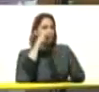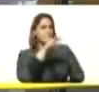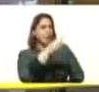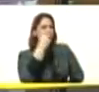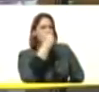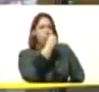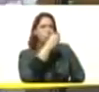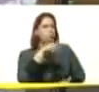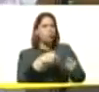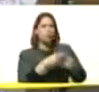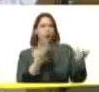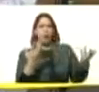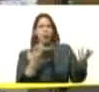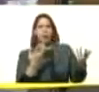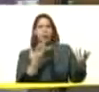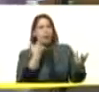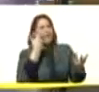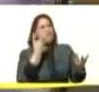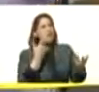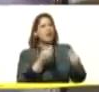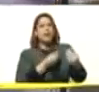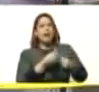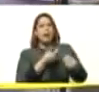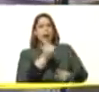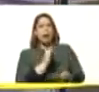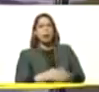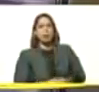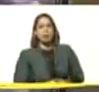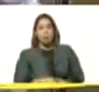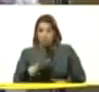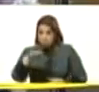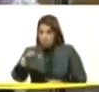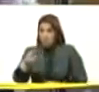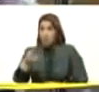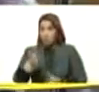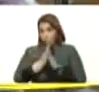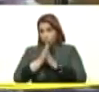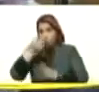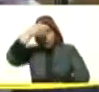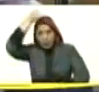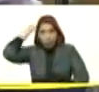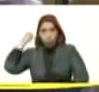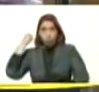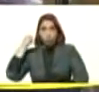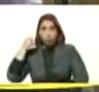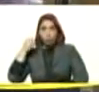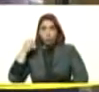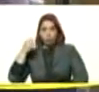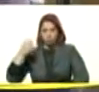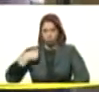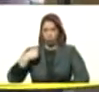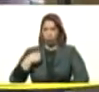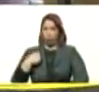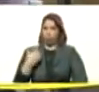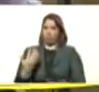ojos, para ver qué es lo que hay, siempre hablando. Yo le dije: mira, hermano, quítese esa capucha, que aquí el rayado soy yo. Porque